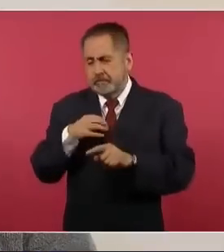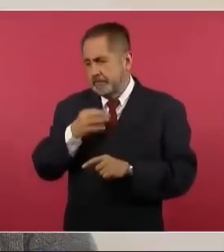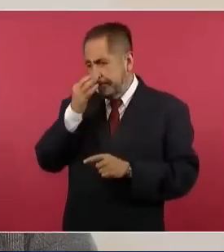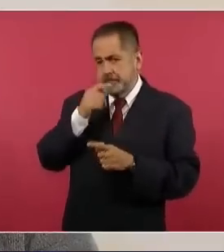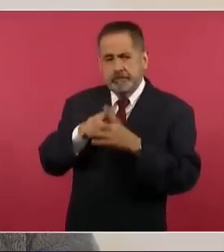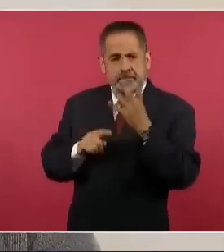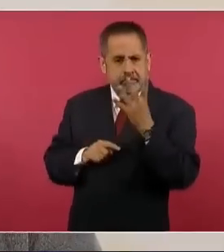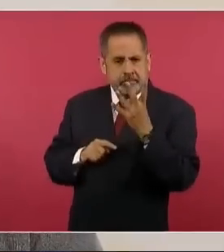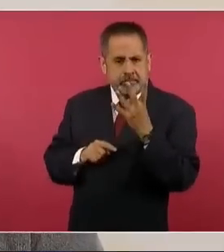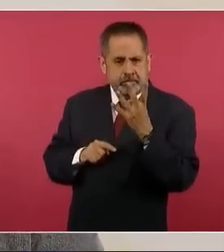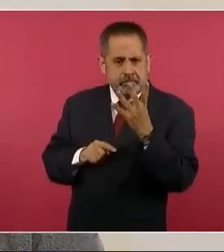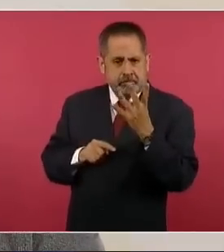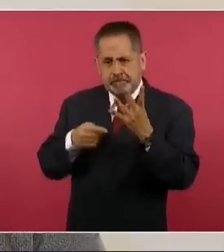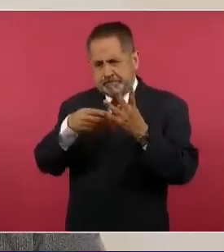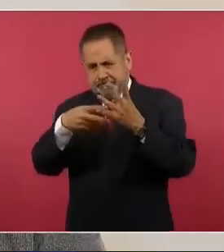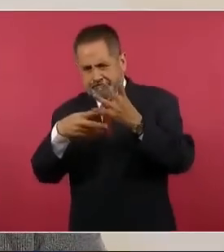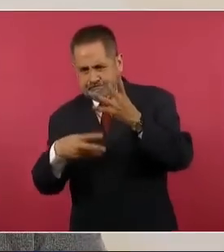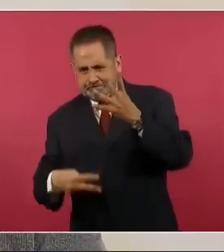4,